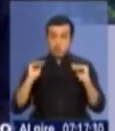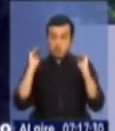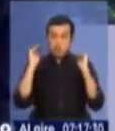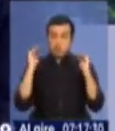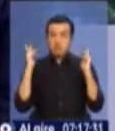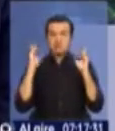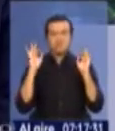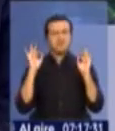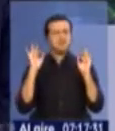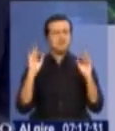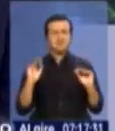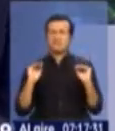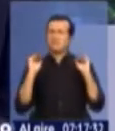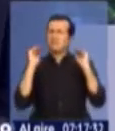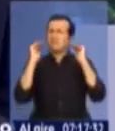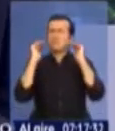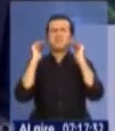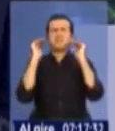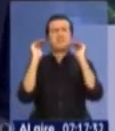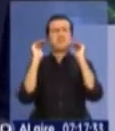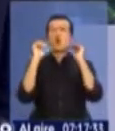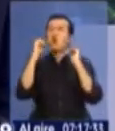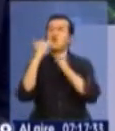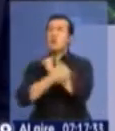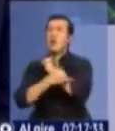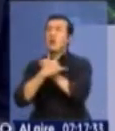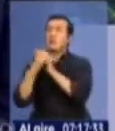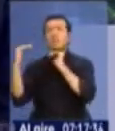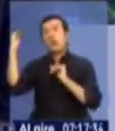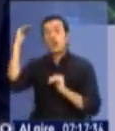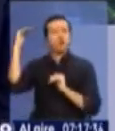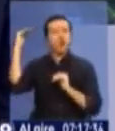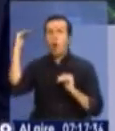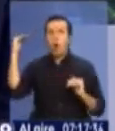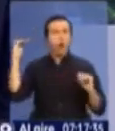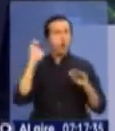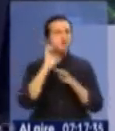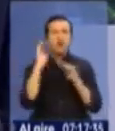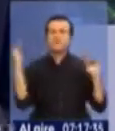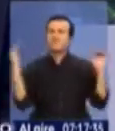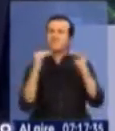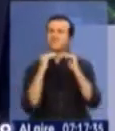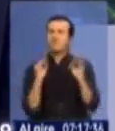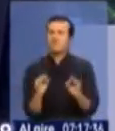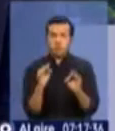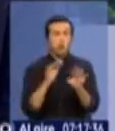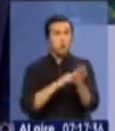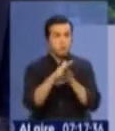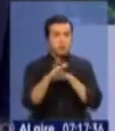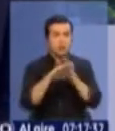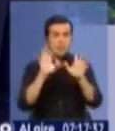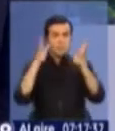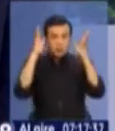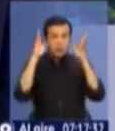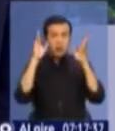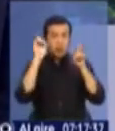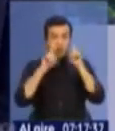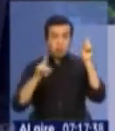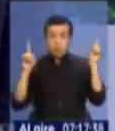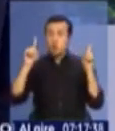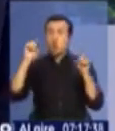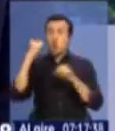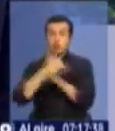grupo que web de fuera no me para por esto es que ellos también han sido invitado a festivales de diferentes de otros